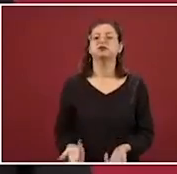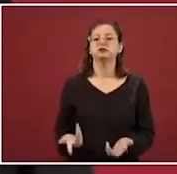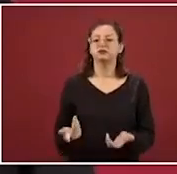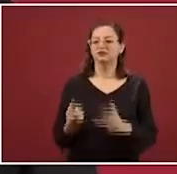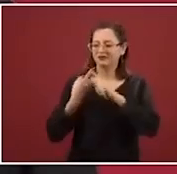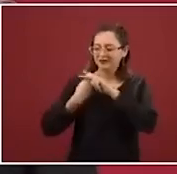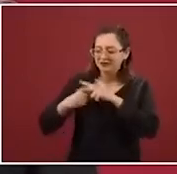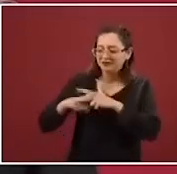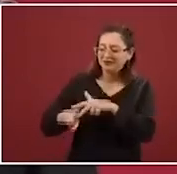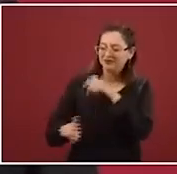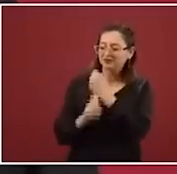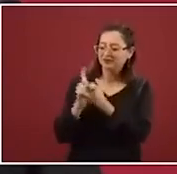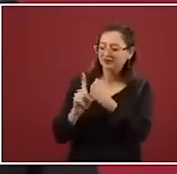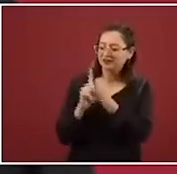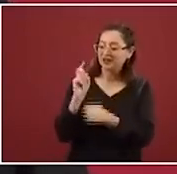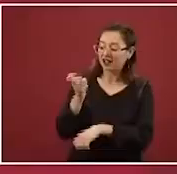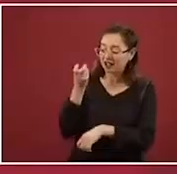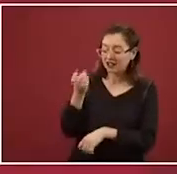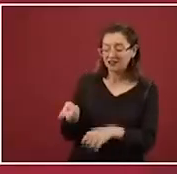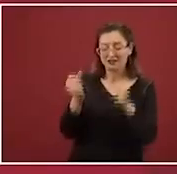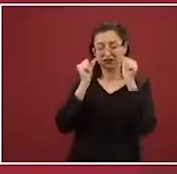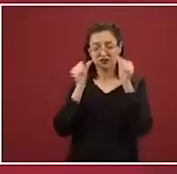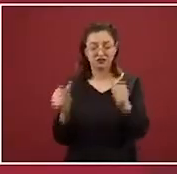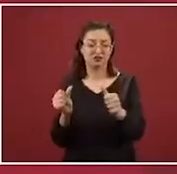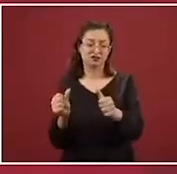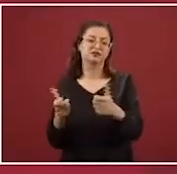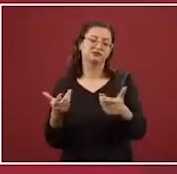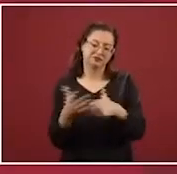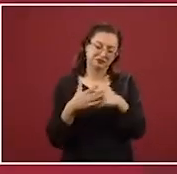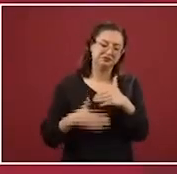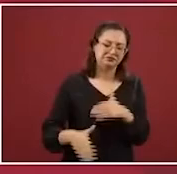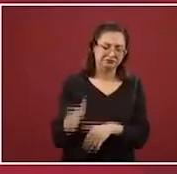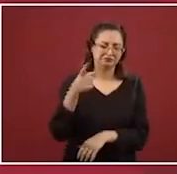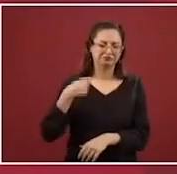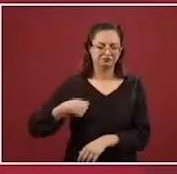atender las causas, y es lo que estamos haciendo.